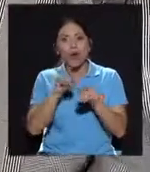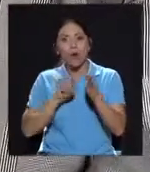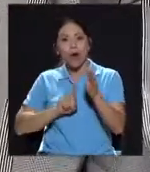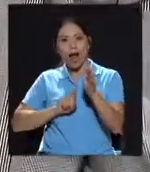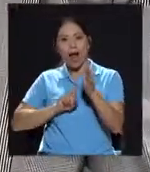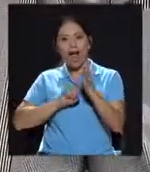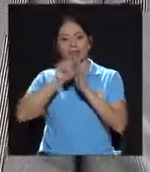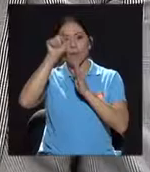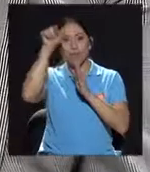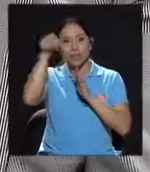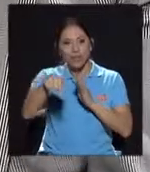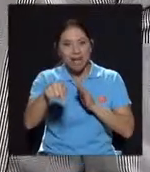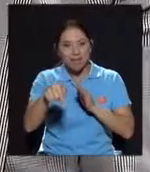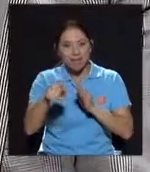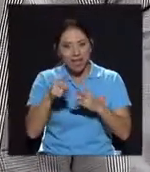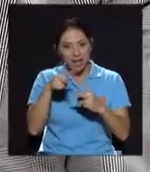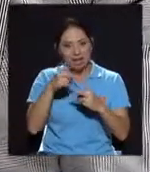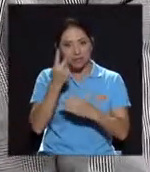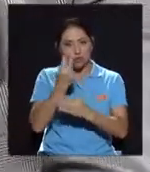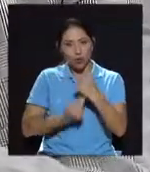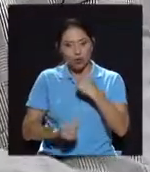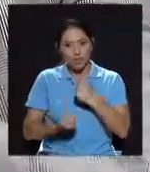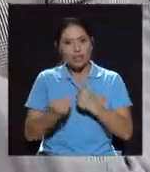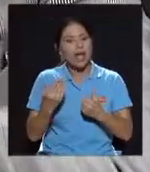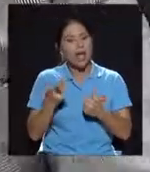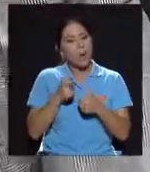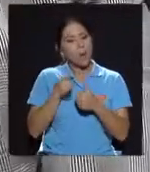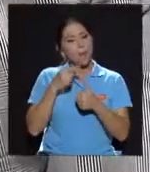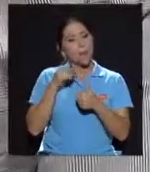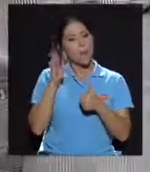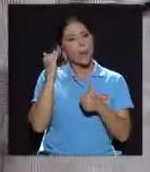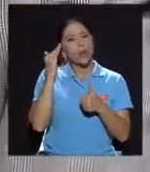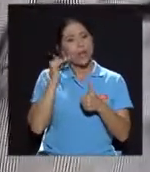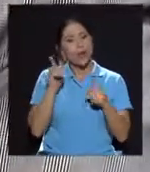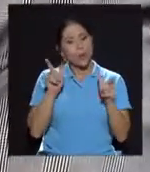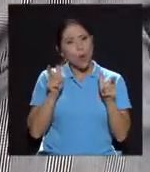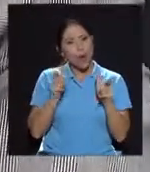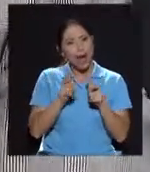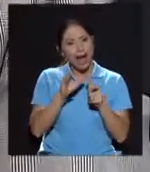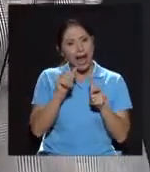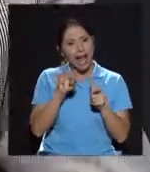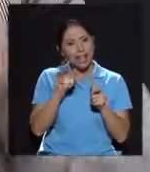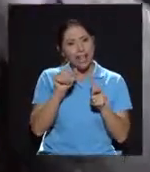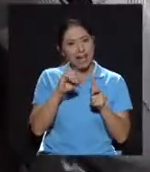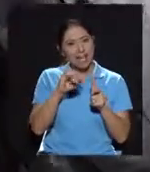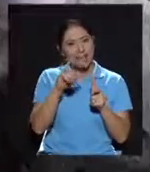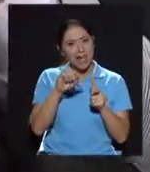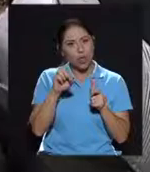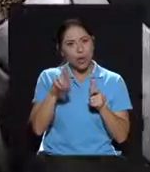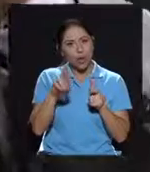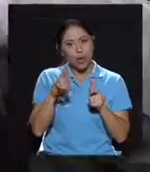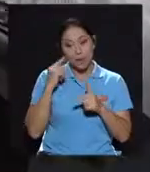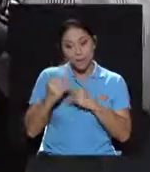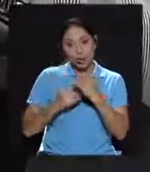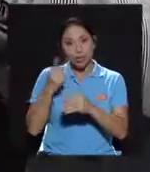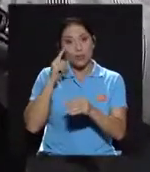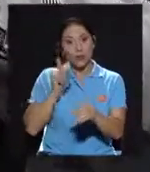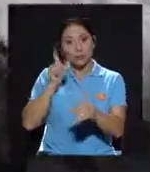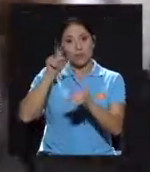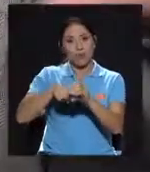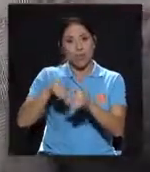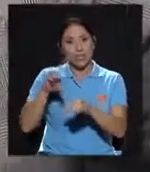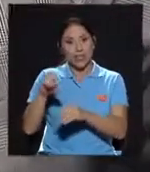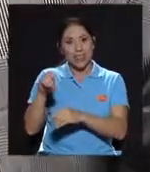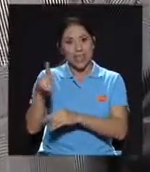ver a catalizador porque lo primero que el proceso de lado sede nos hace es obligarnos a pensar en